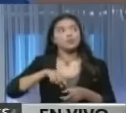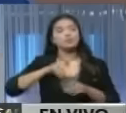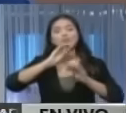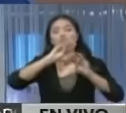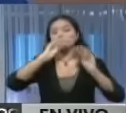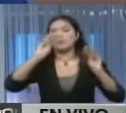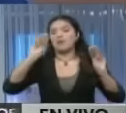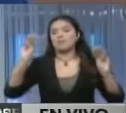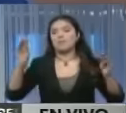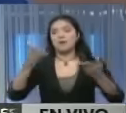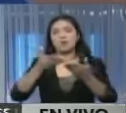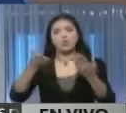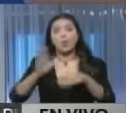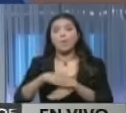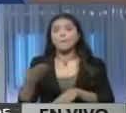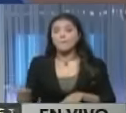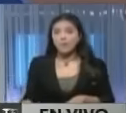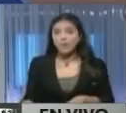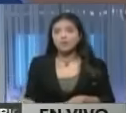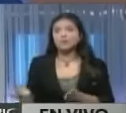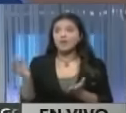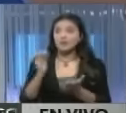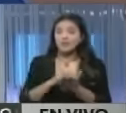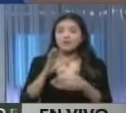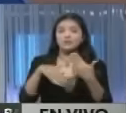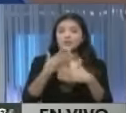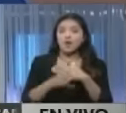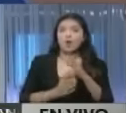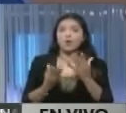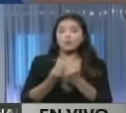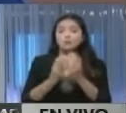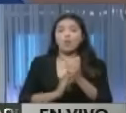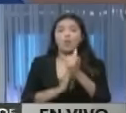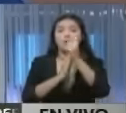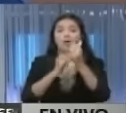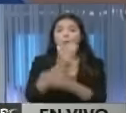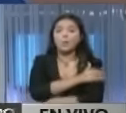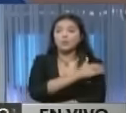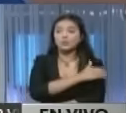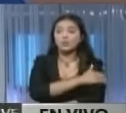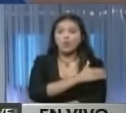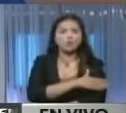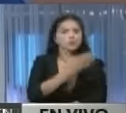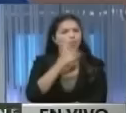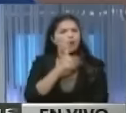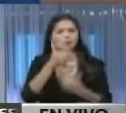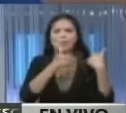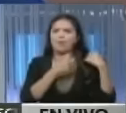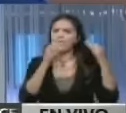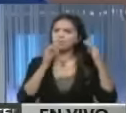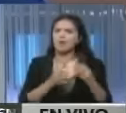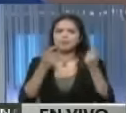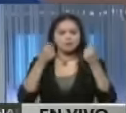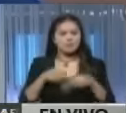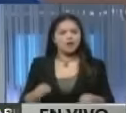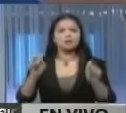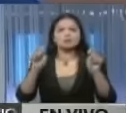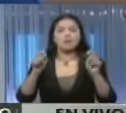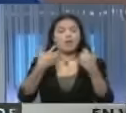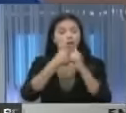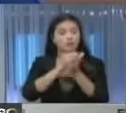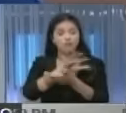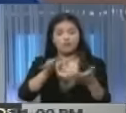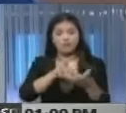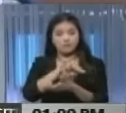llamado, porque se retroalimenta con una dirigencia opositora irresponsable que pretende, mediante la